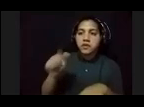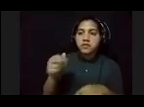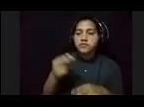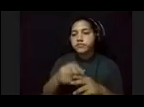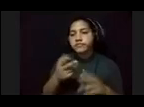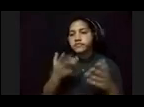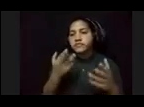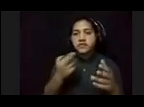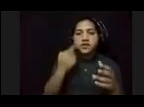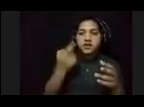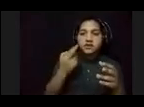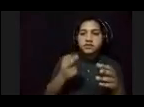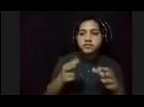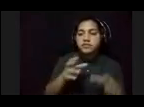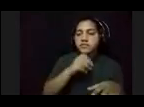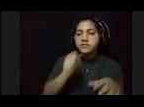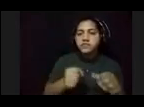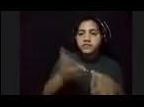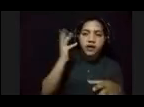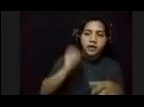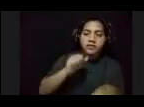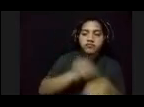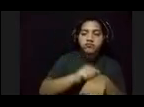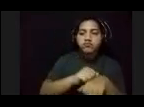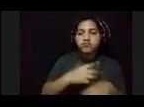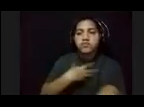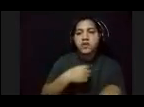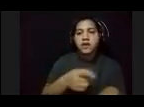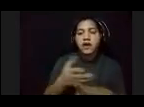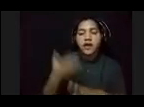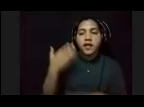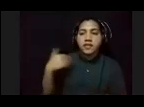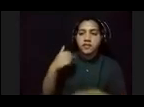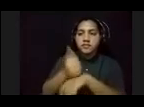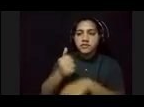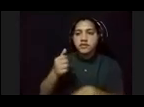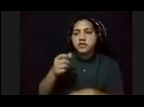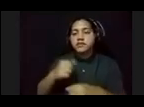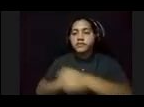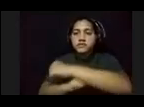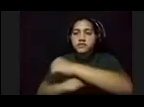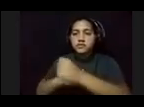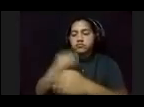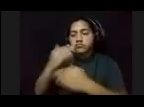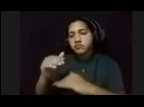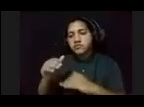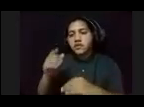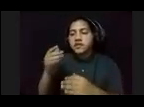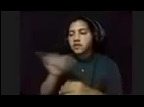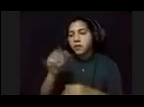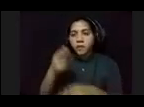vecina cantera de arenisca antes de la construcción del fortín que lleva el mismo nombre. Por su parte,